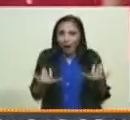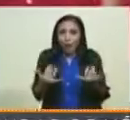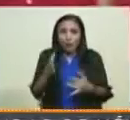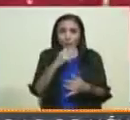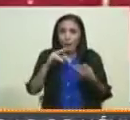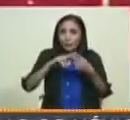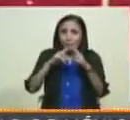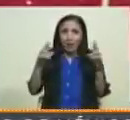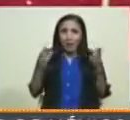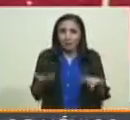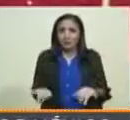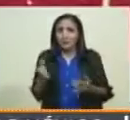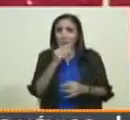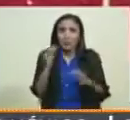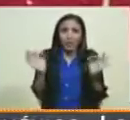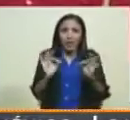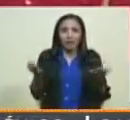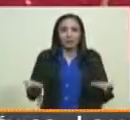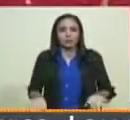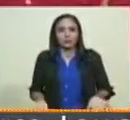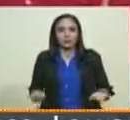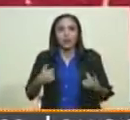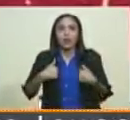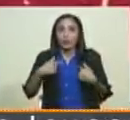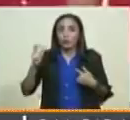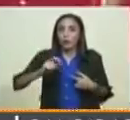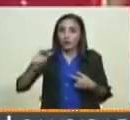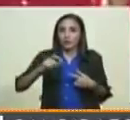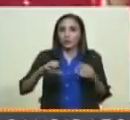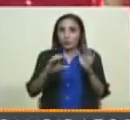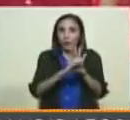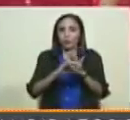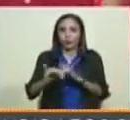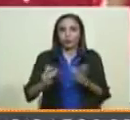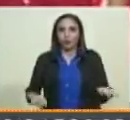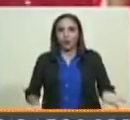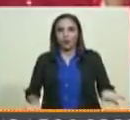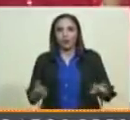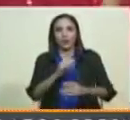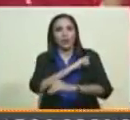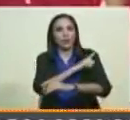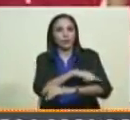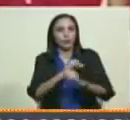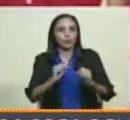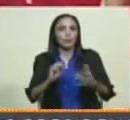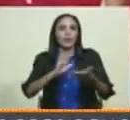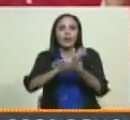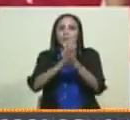yo le dije, porque necesito un poder constituyente para derrotar a las guarimbas, para derrotar a los